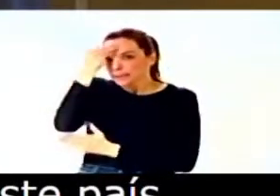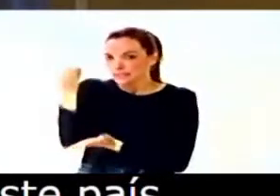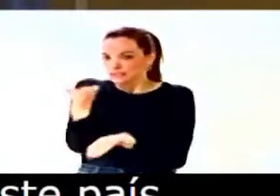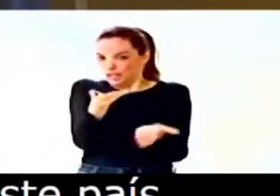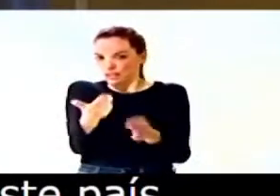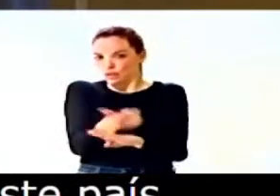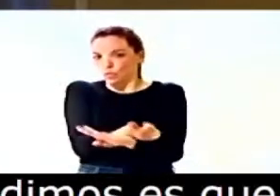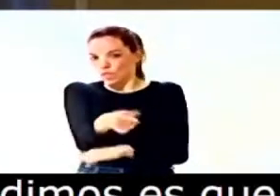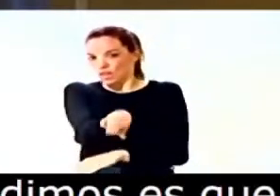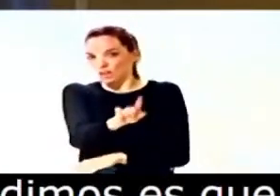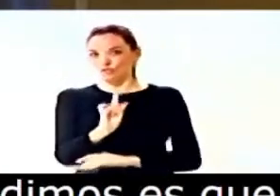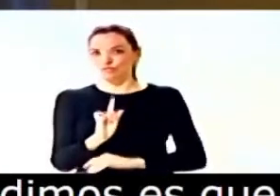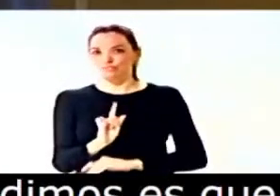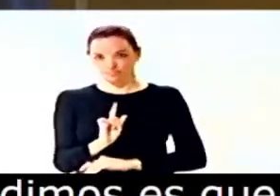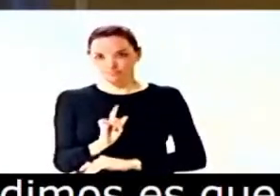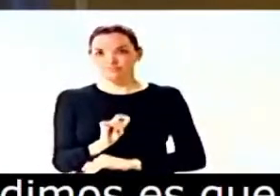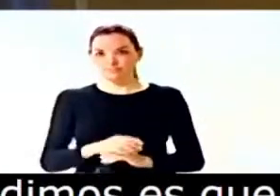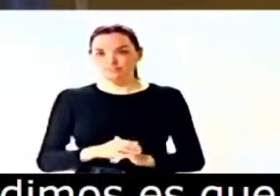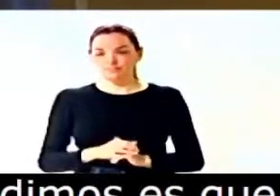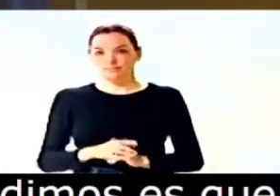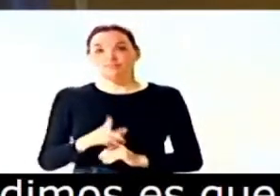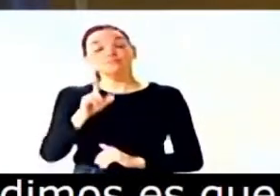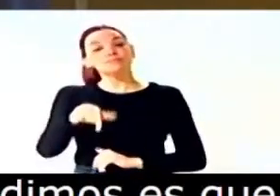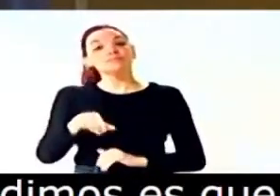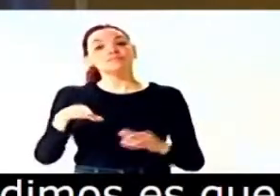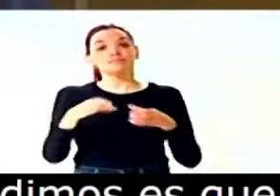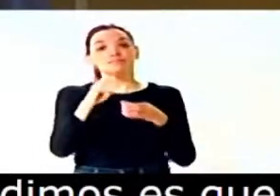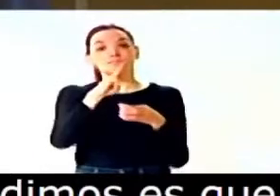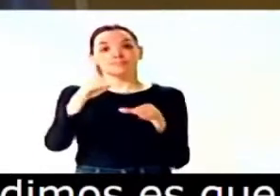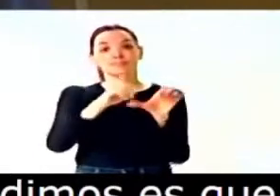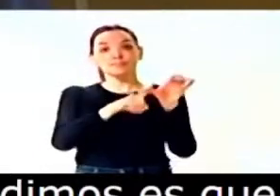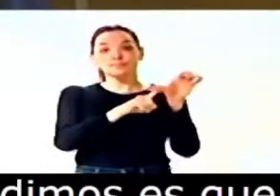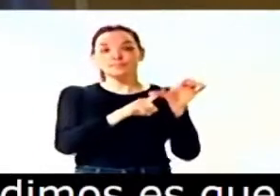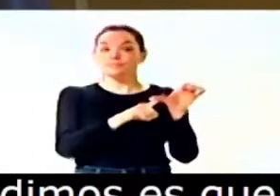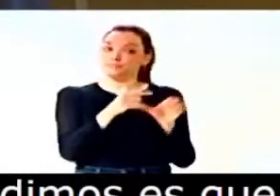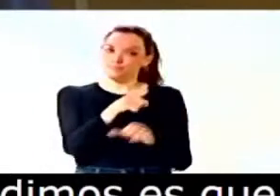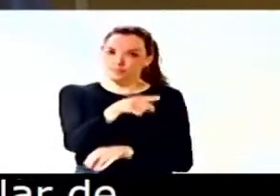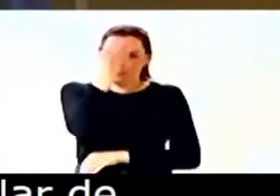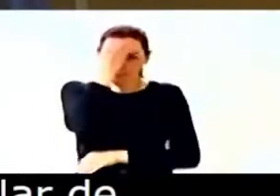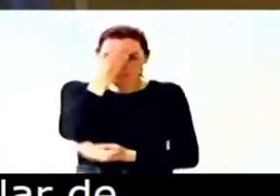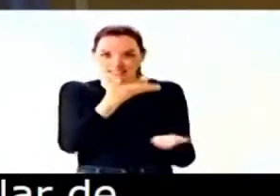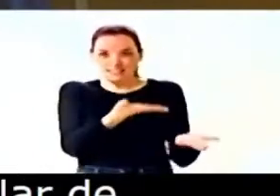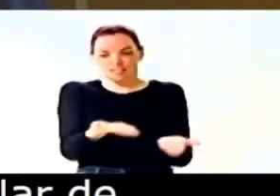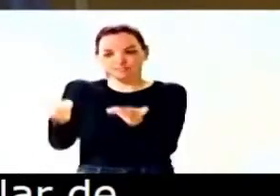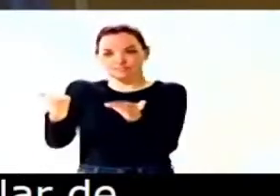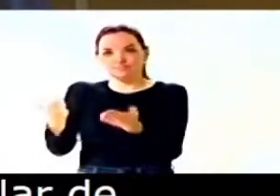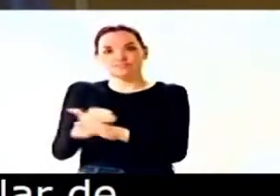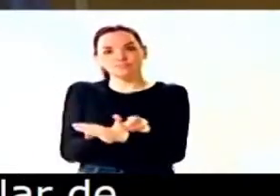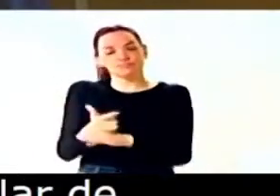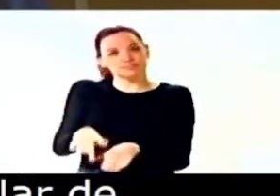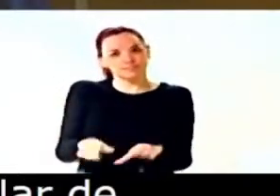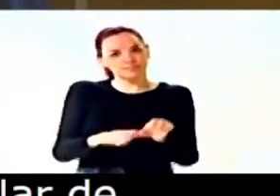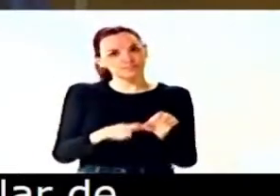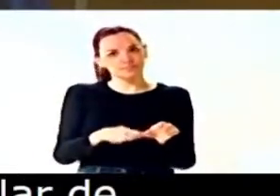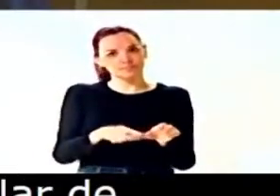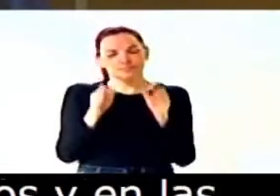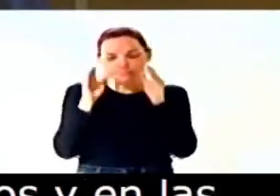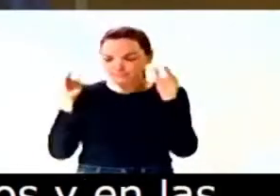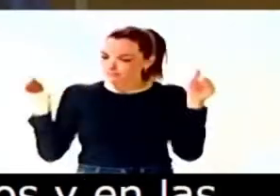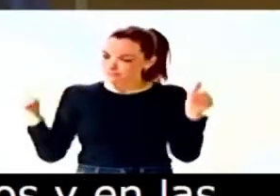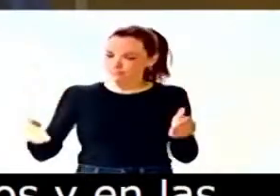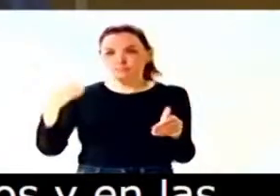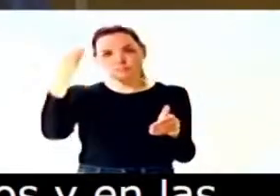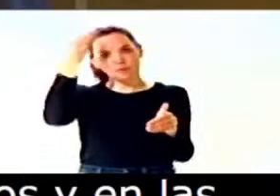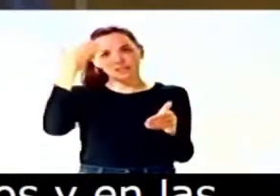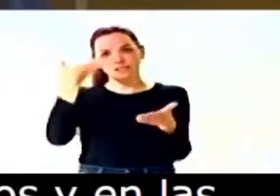ciudadanos. Y al Partido Popular de Extremadura es que piense en los extremeños y en las extremeñas.